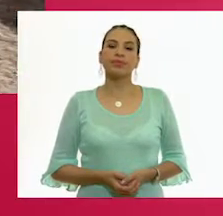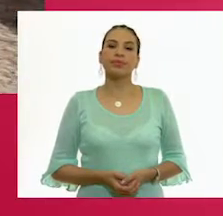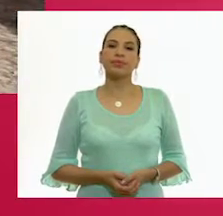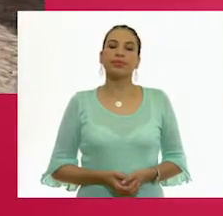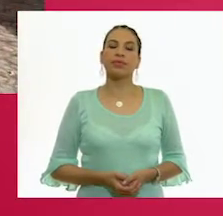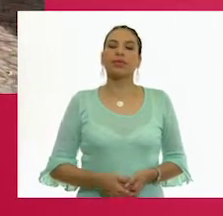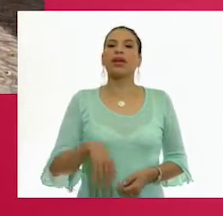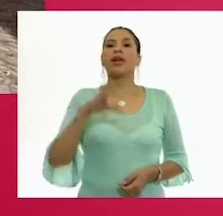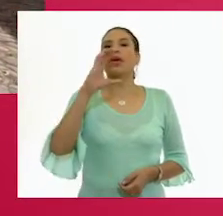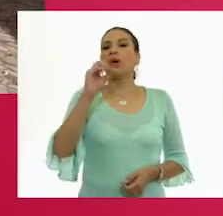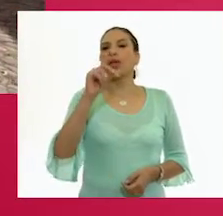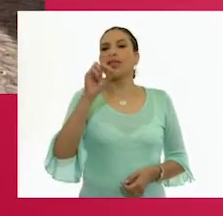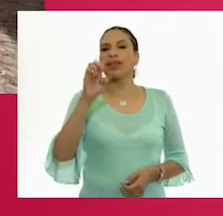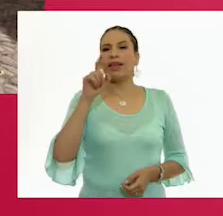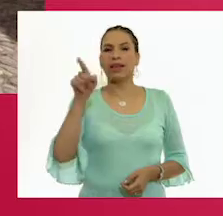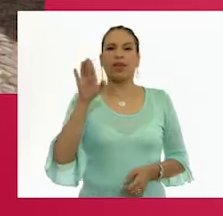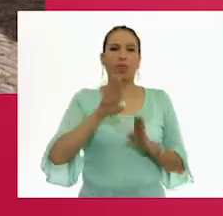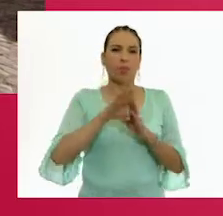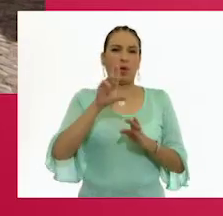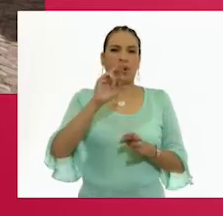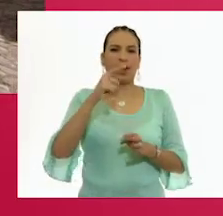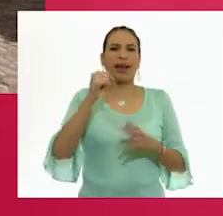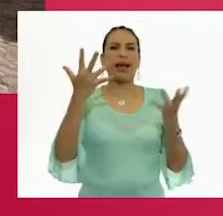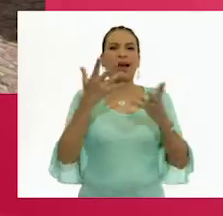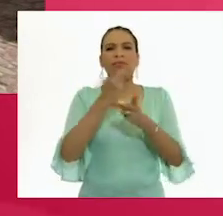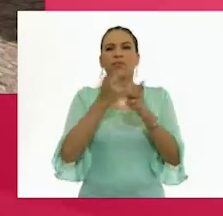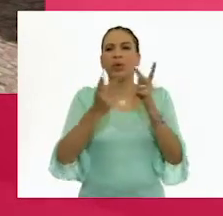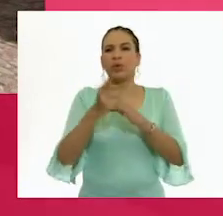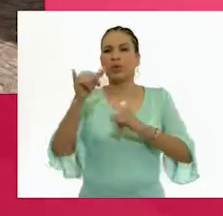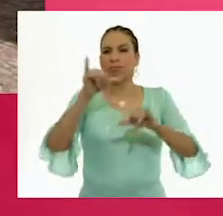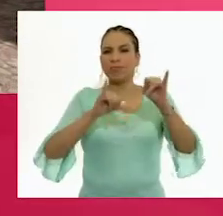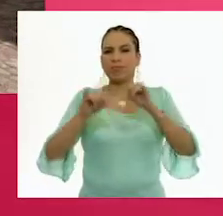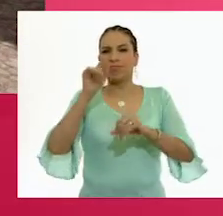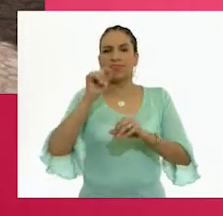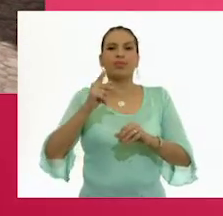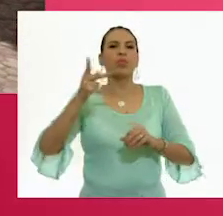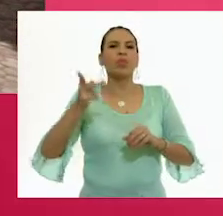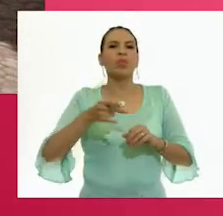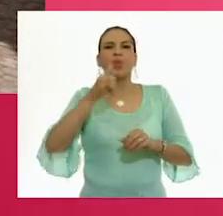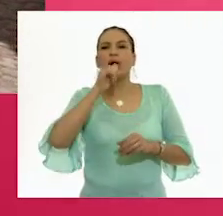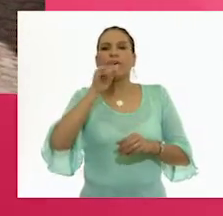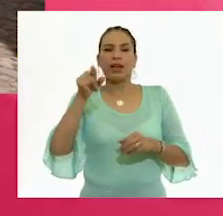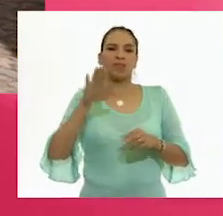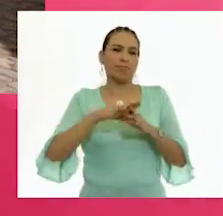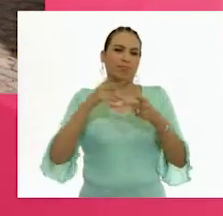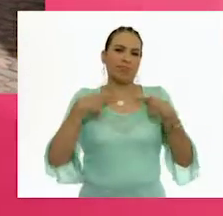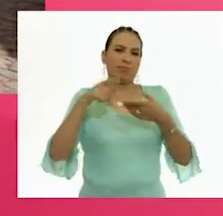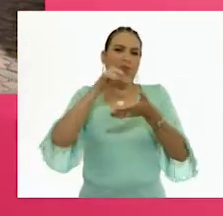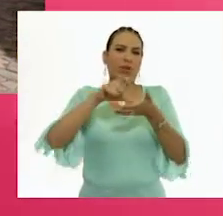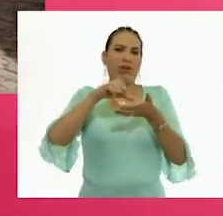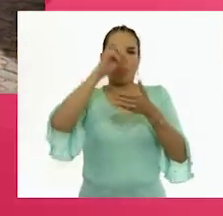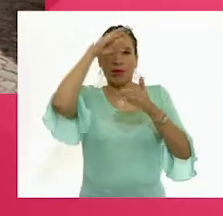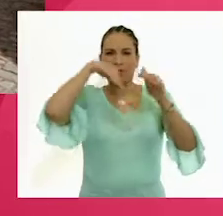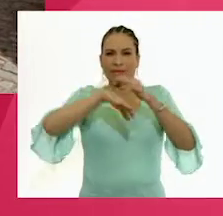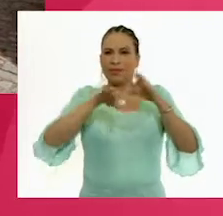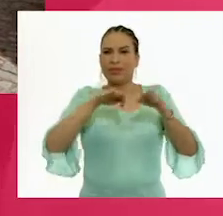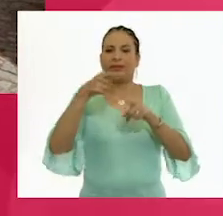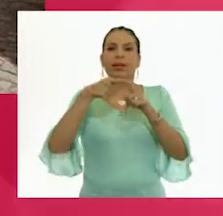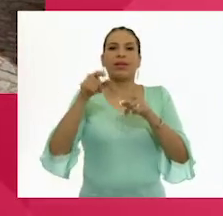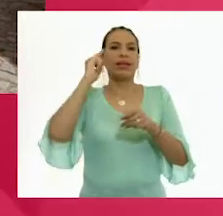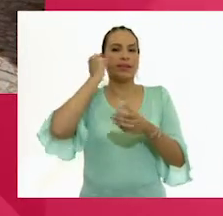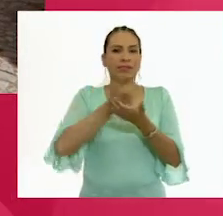El conde de Regla comenzó a producir pulque, que fue la bebida de los mineros. A los indígenas se